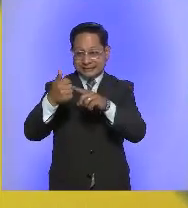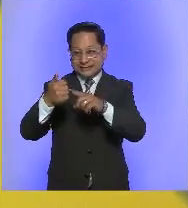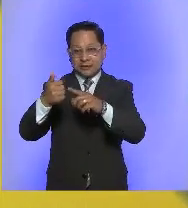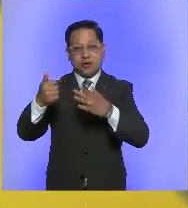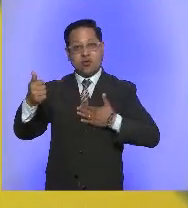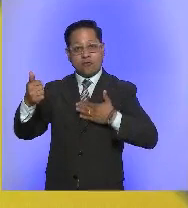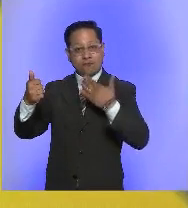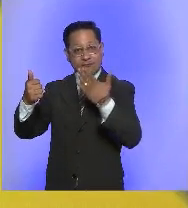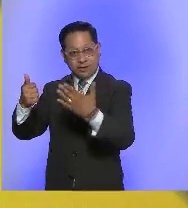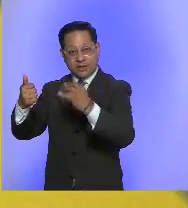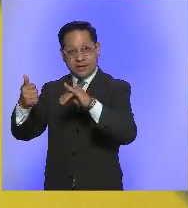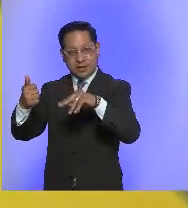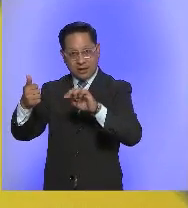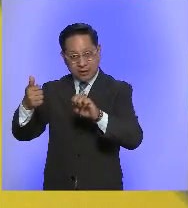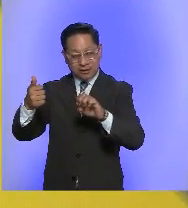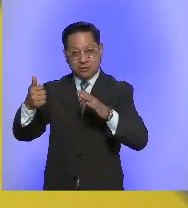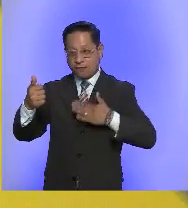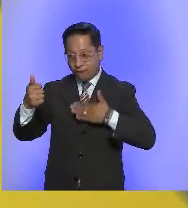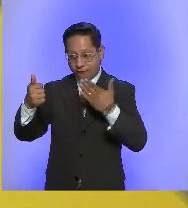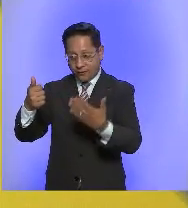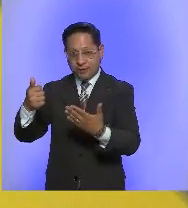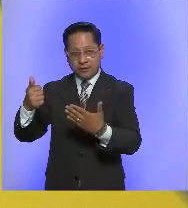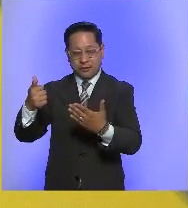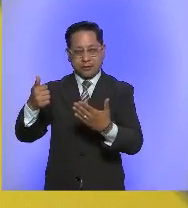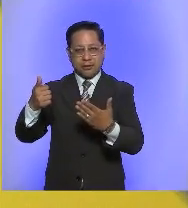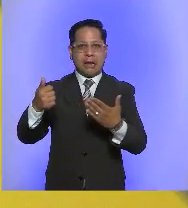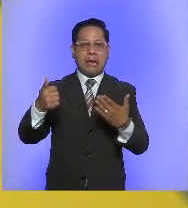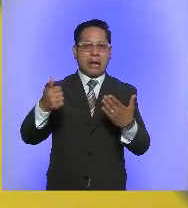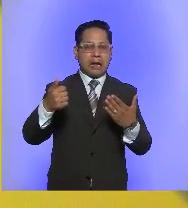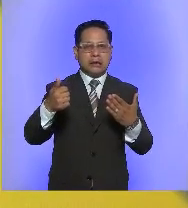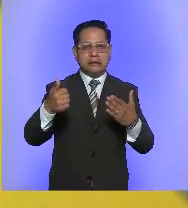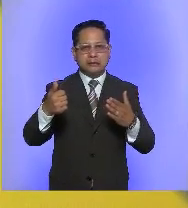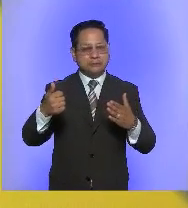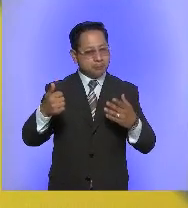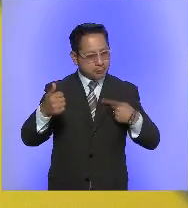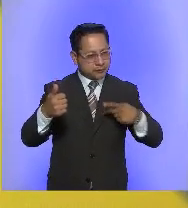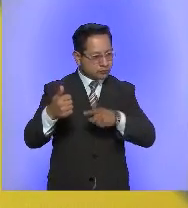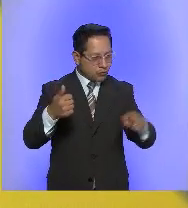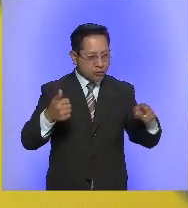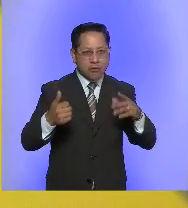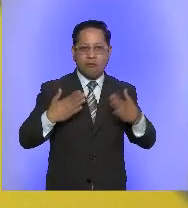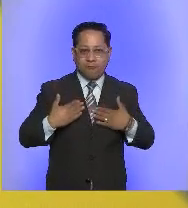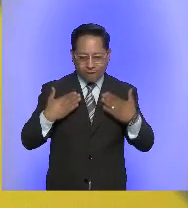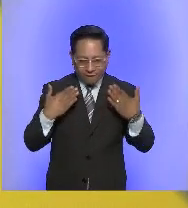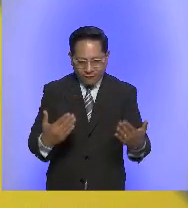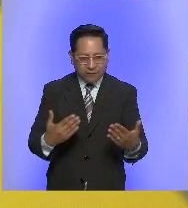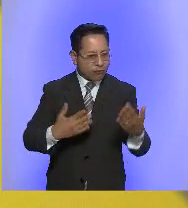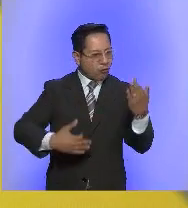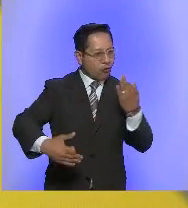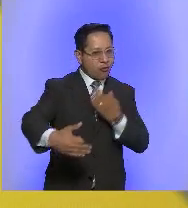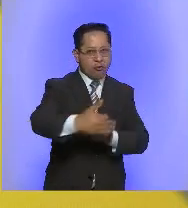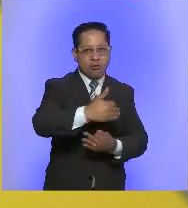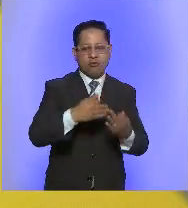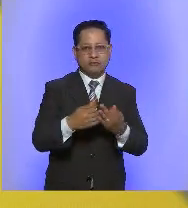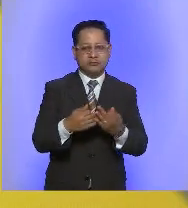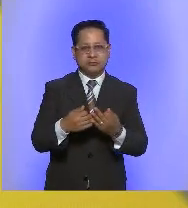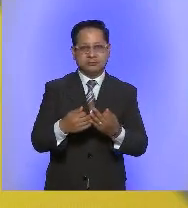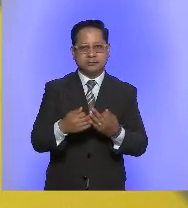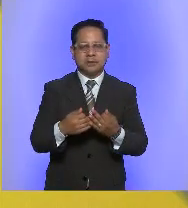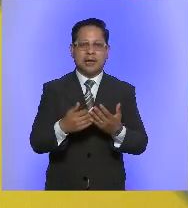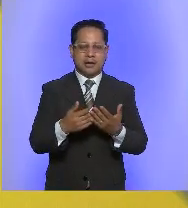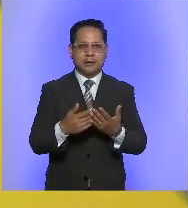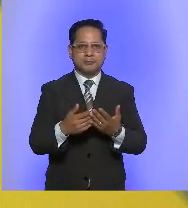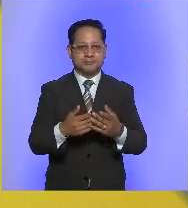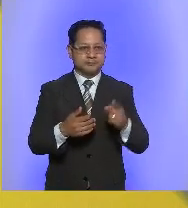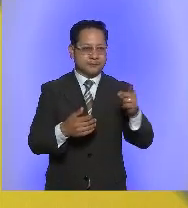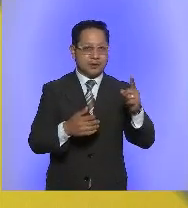hoy en día, generarle confianza a la ciudadanía. Después de las Fuerzas Armadas, de las universidades y Fuerzas Armadas,